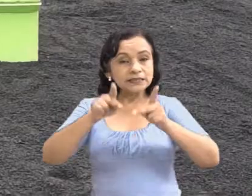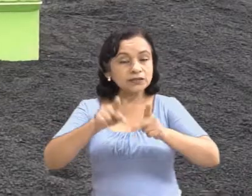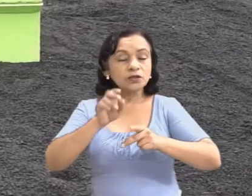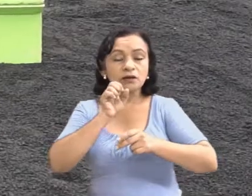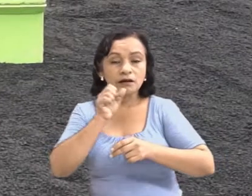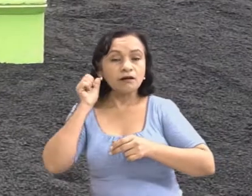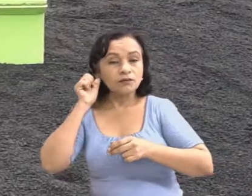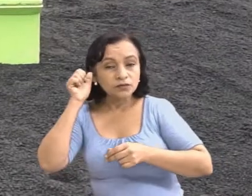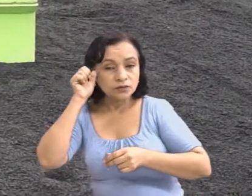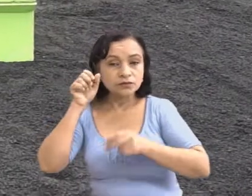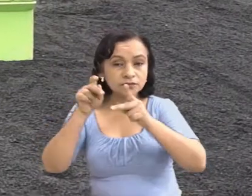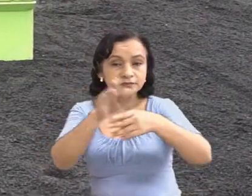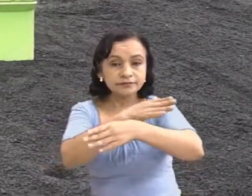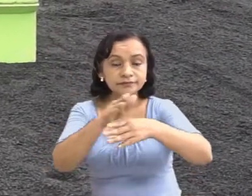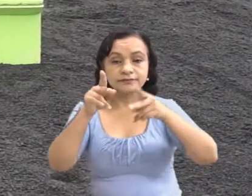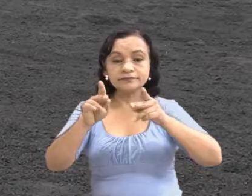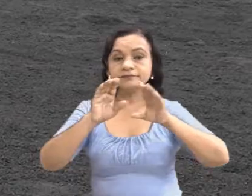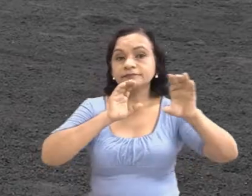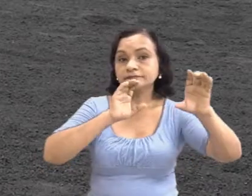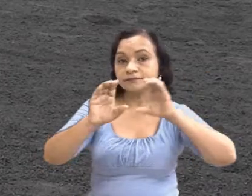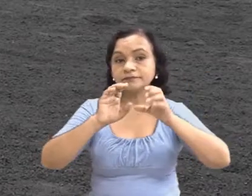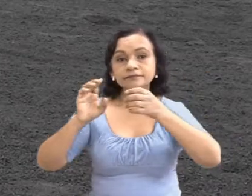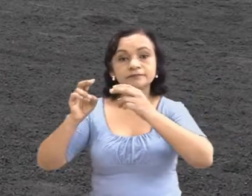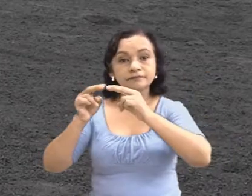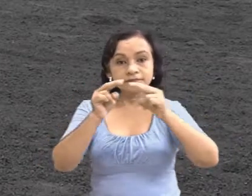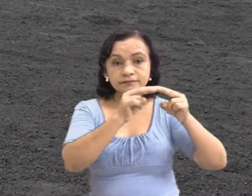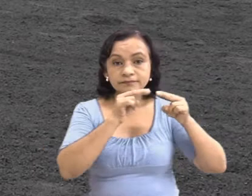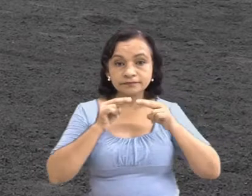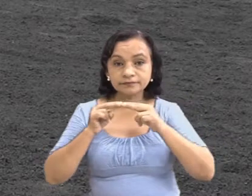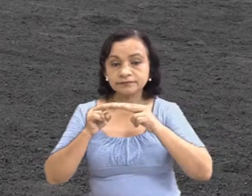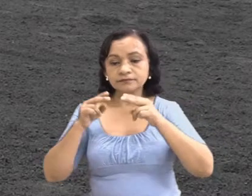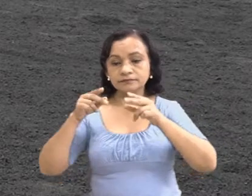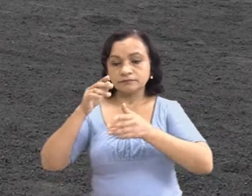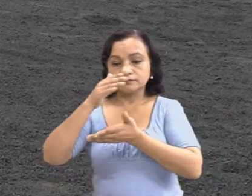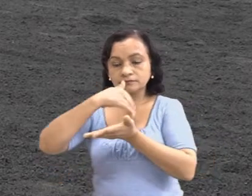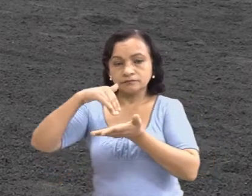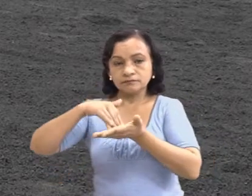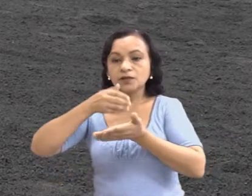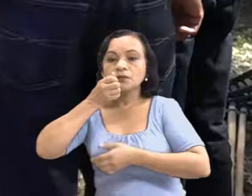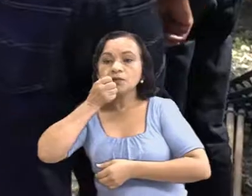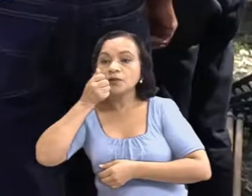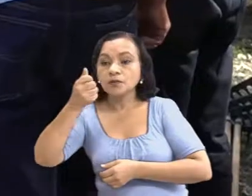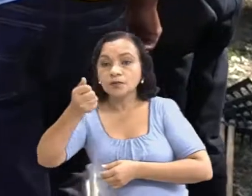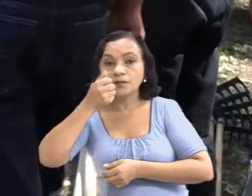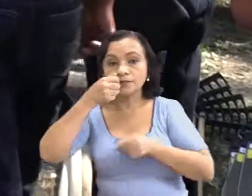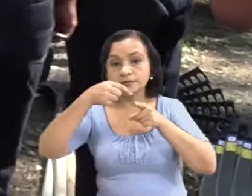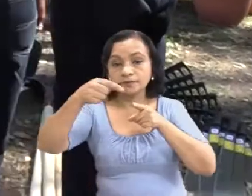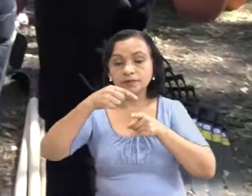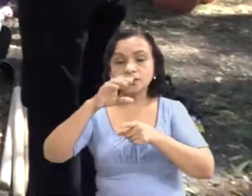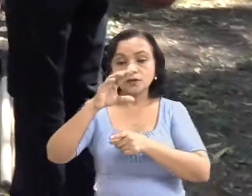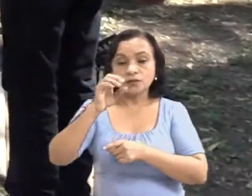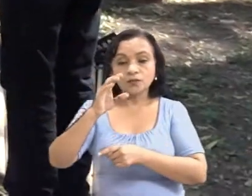personas. Eso lo hace a ellos, el nivel de comunicación y coordinación se hace a través de los puestos de mando municipal y a través